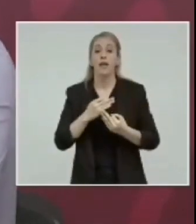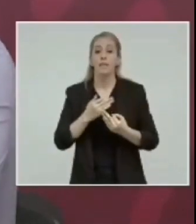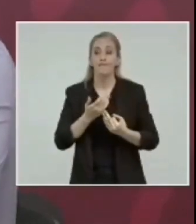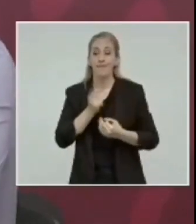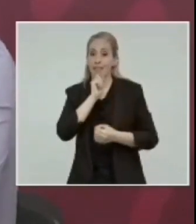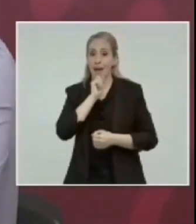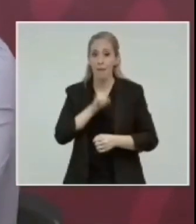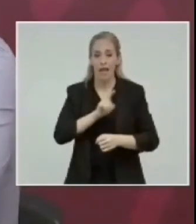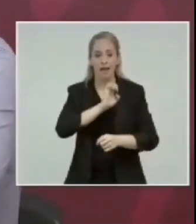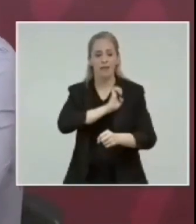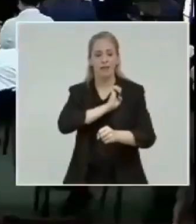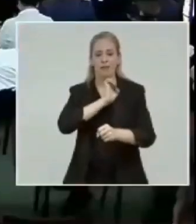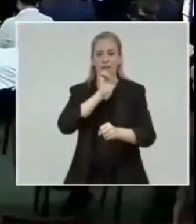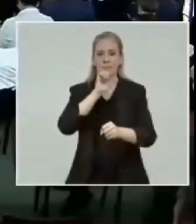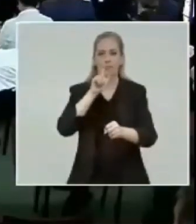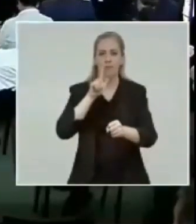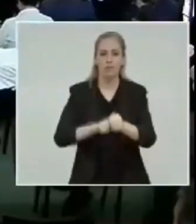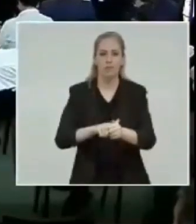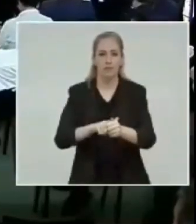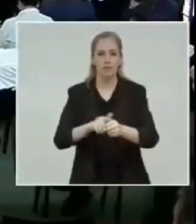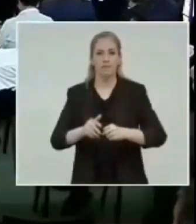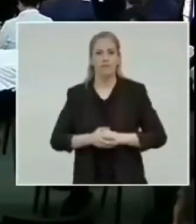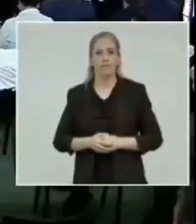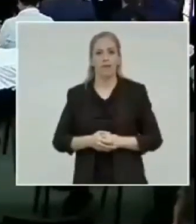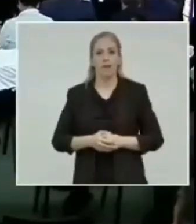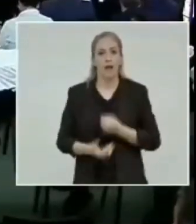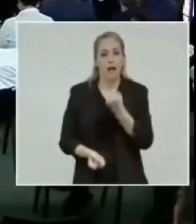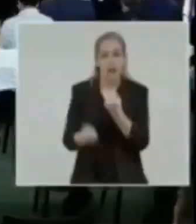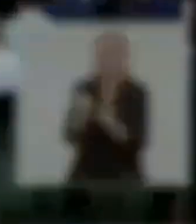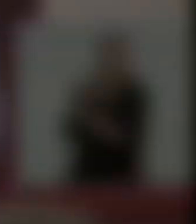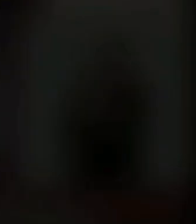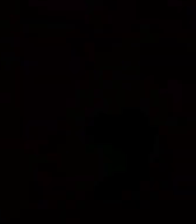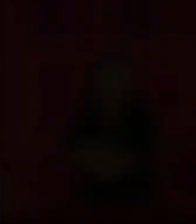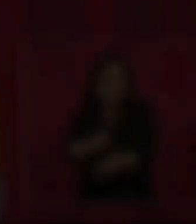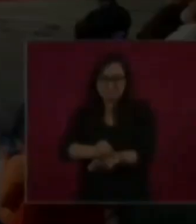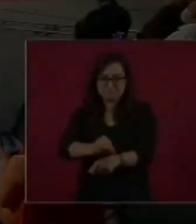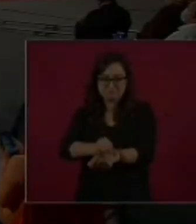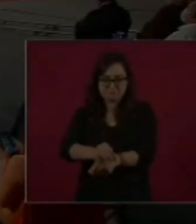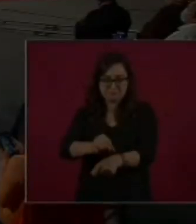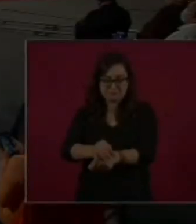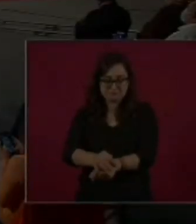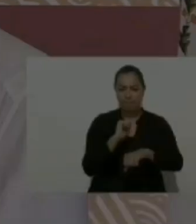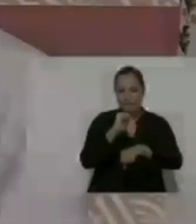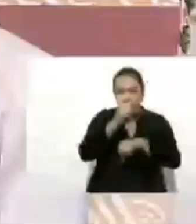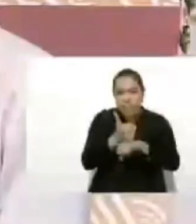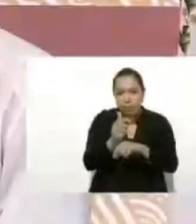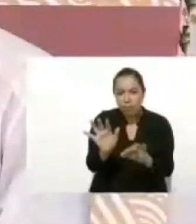a los que les ha implicado un sacrificio esta crisis. Segundo, no se